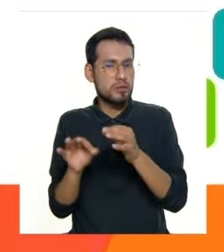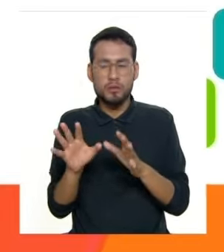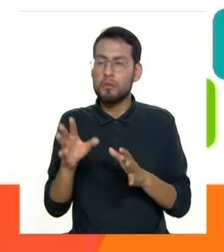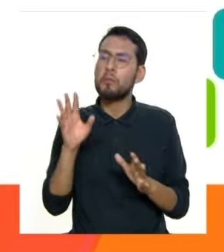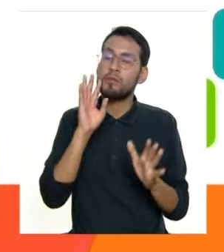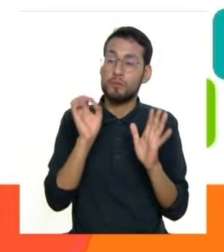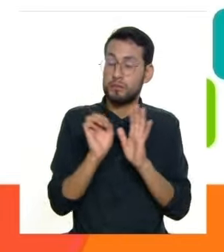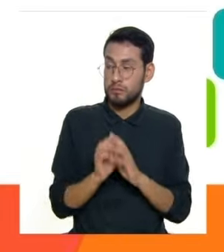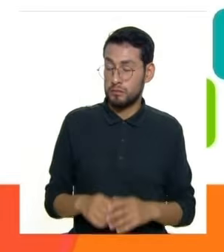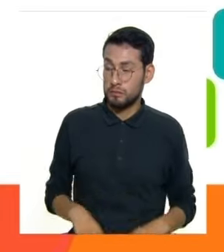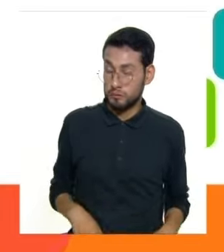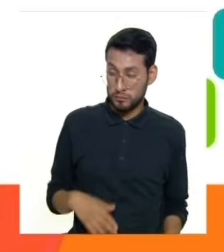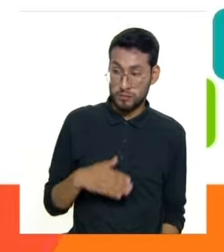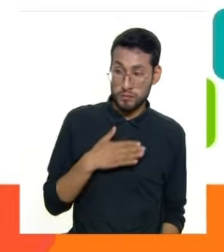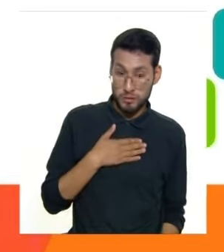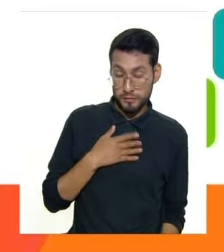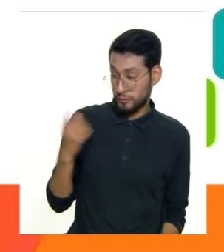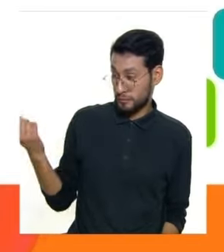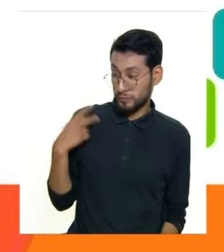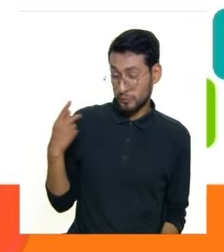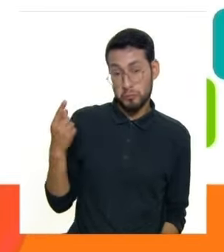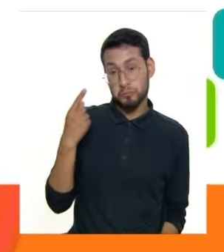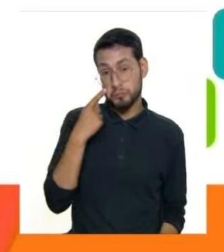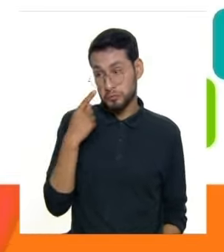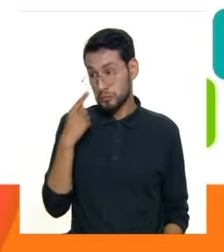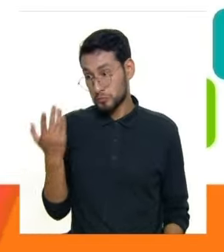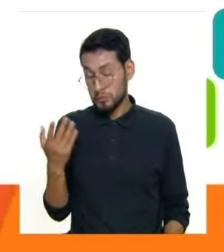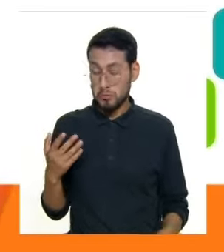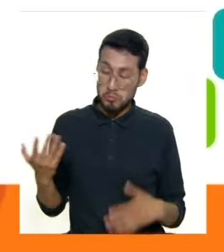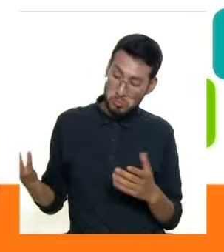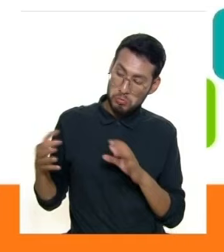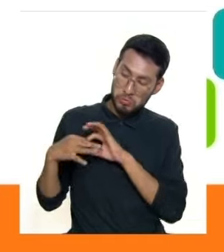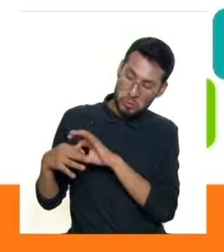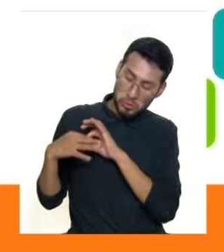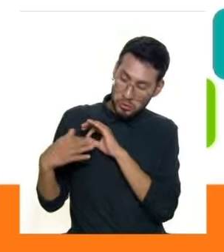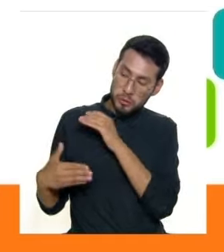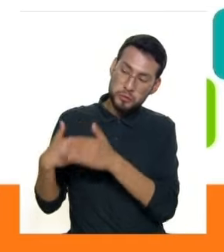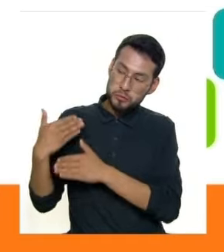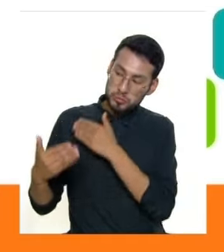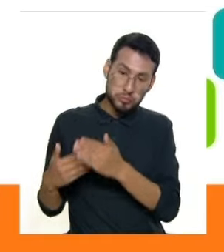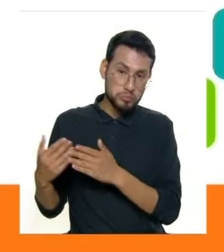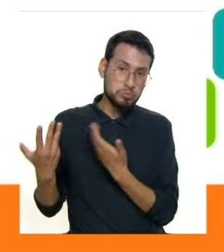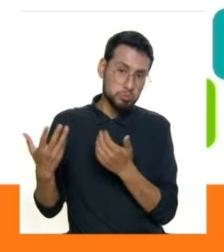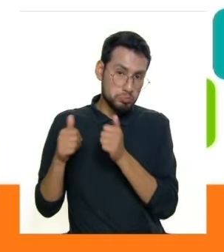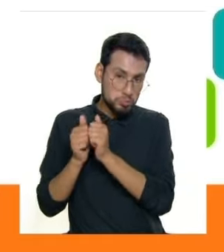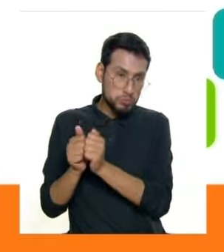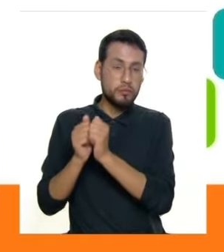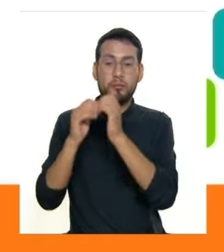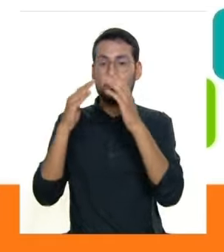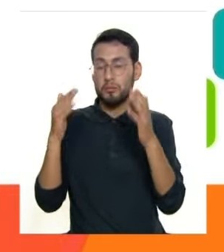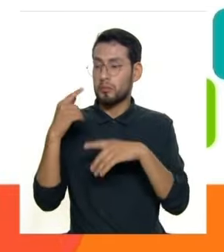pasa si yo estoy con ella, la conozco, entablamos una relación, nos establecemos, pasa